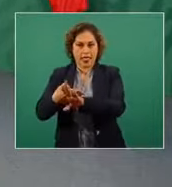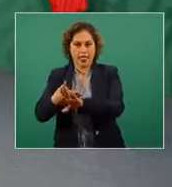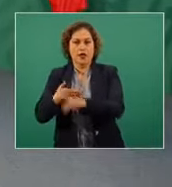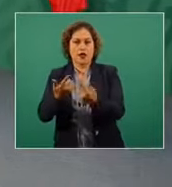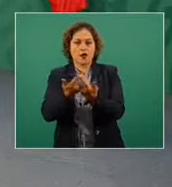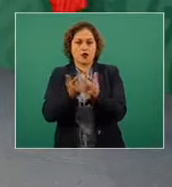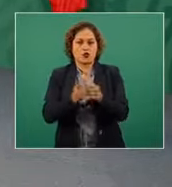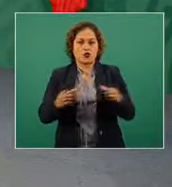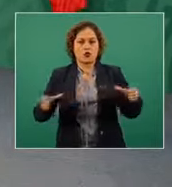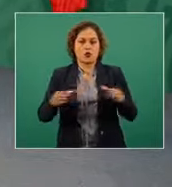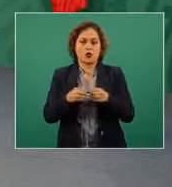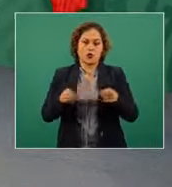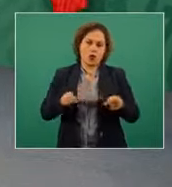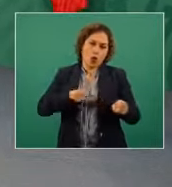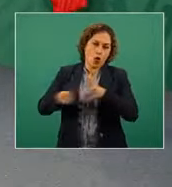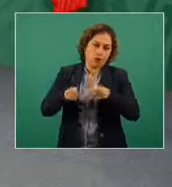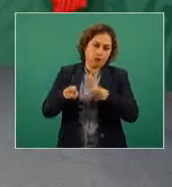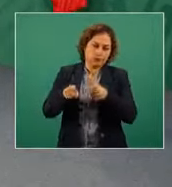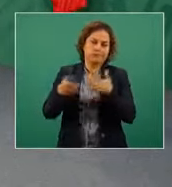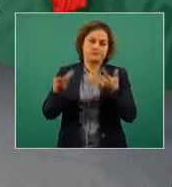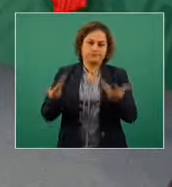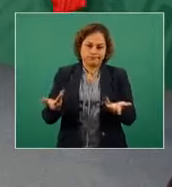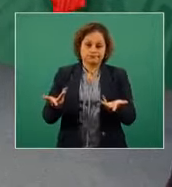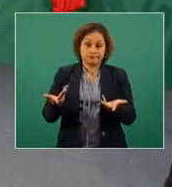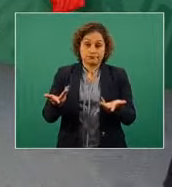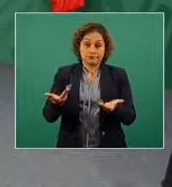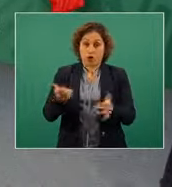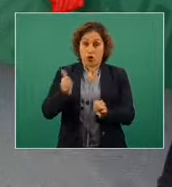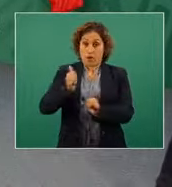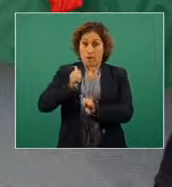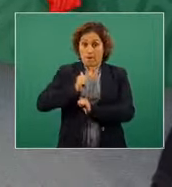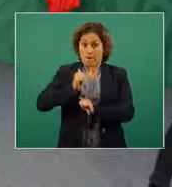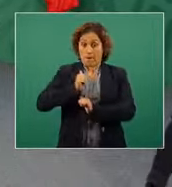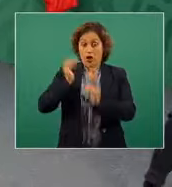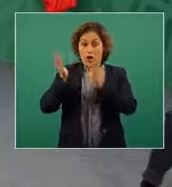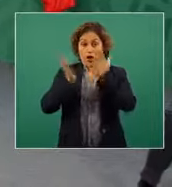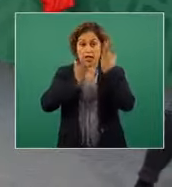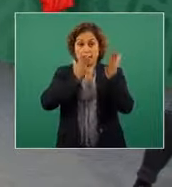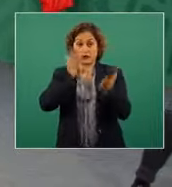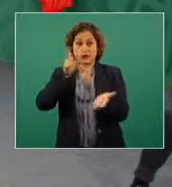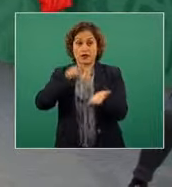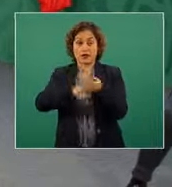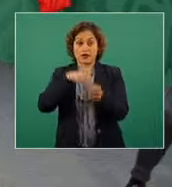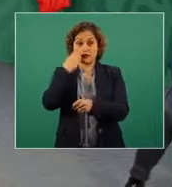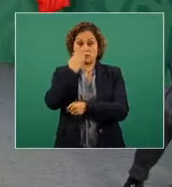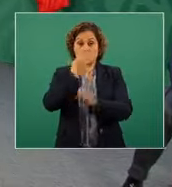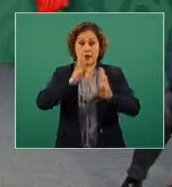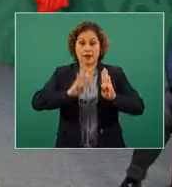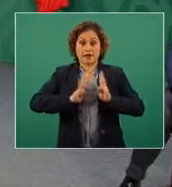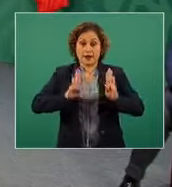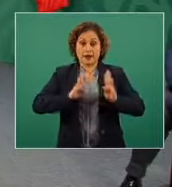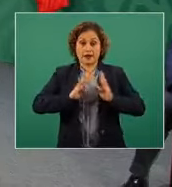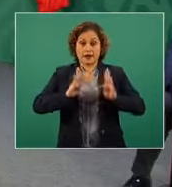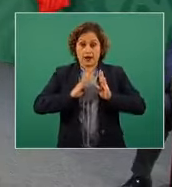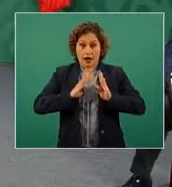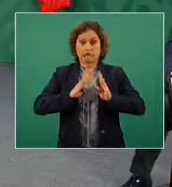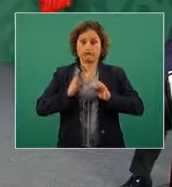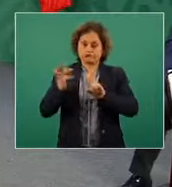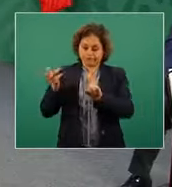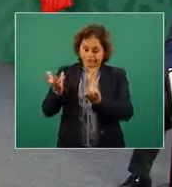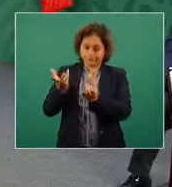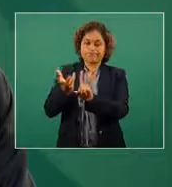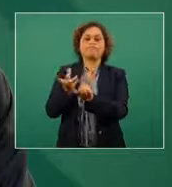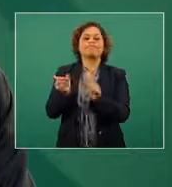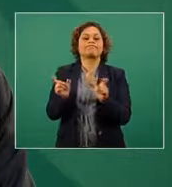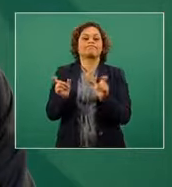golpistas. Entonces fueron cadetes del Heroico Colegio Militar quienes lo